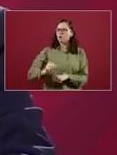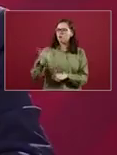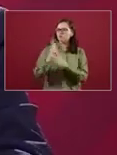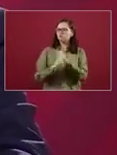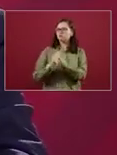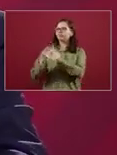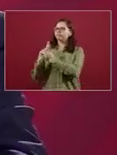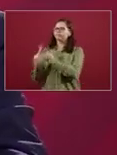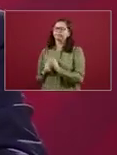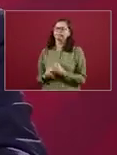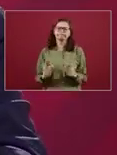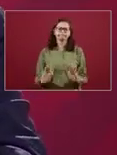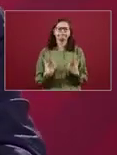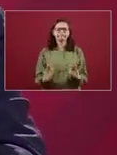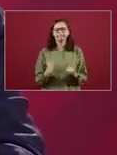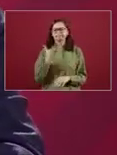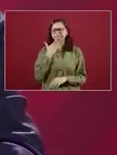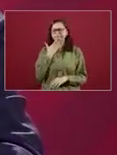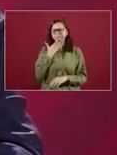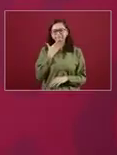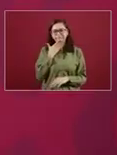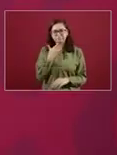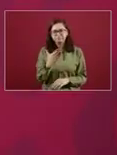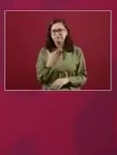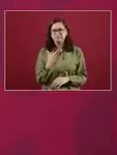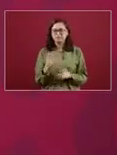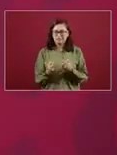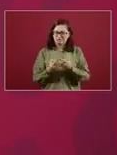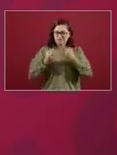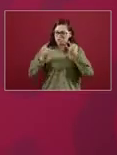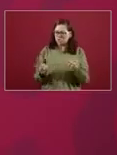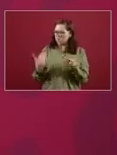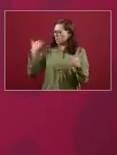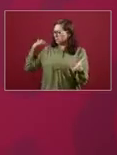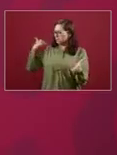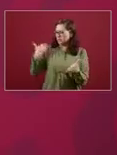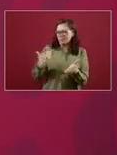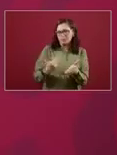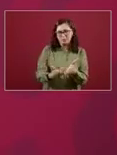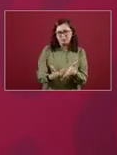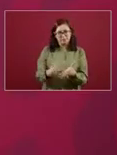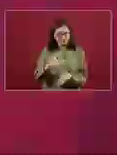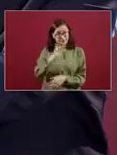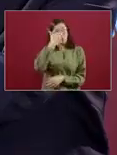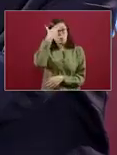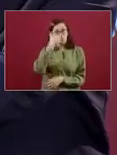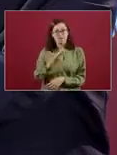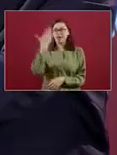definida por su historia. Hablábamos de Juárez,